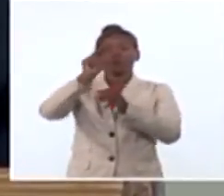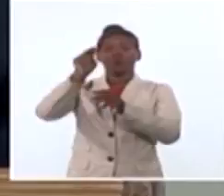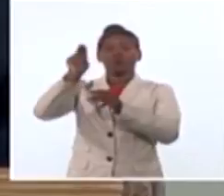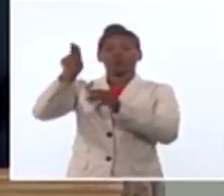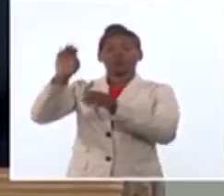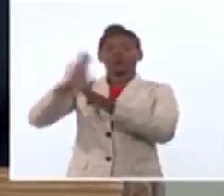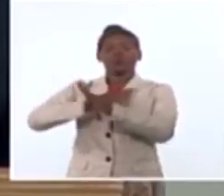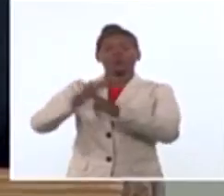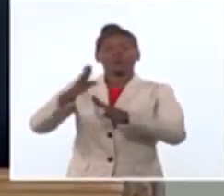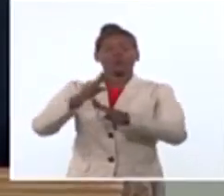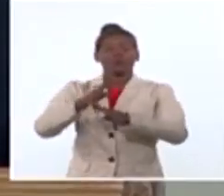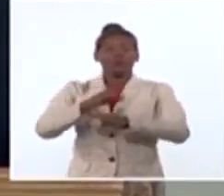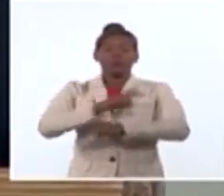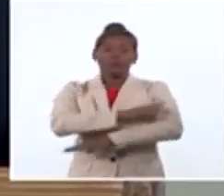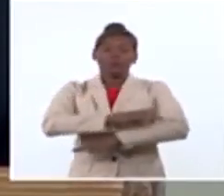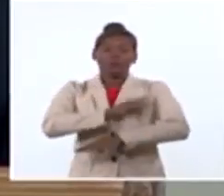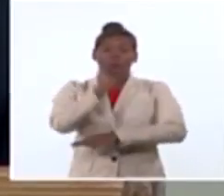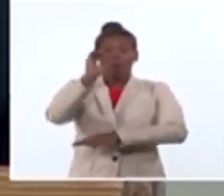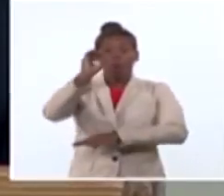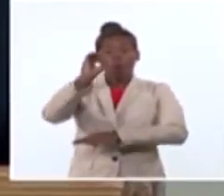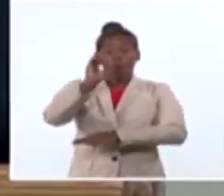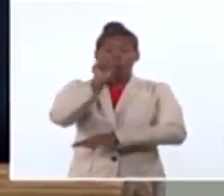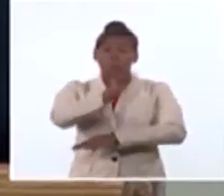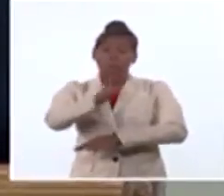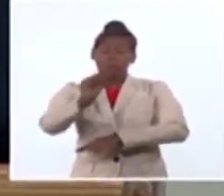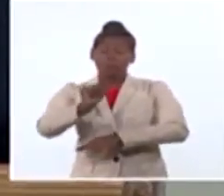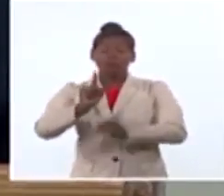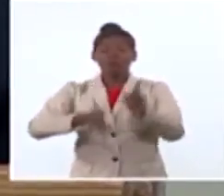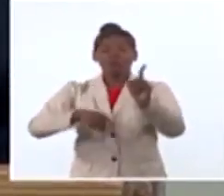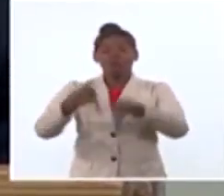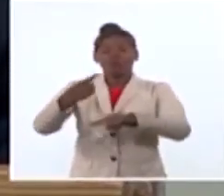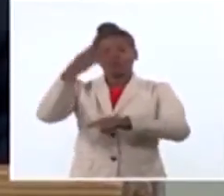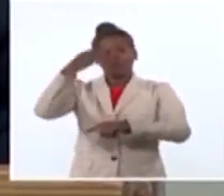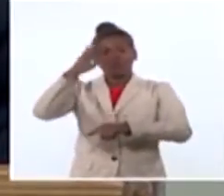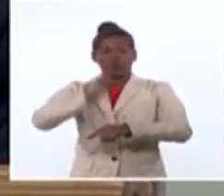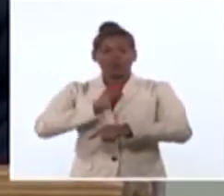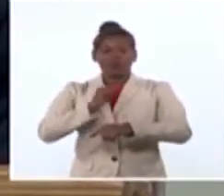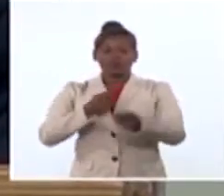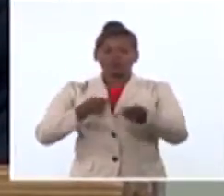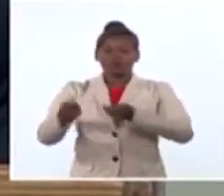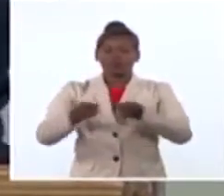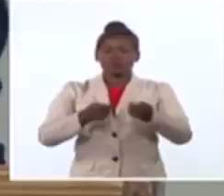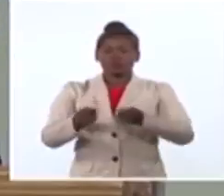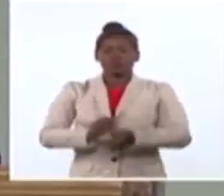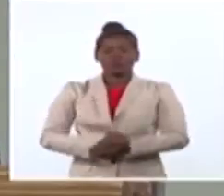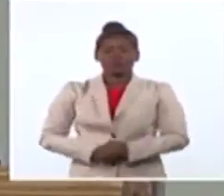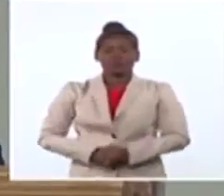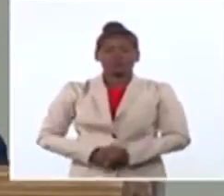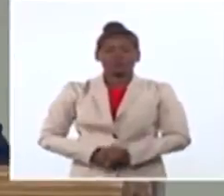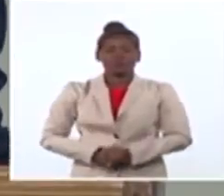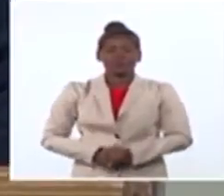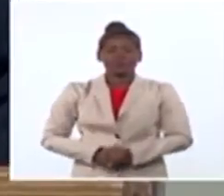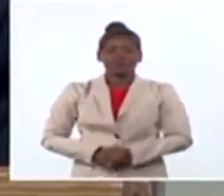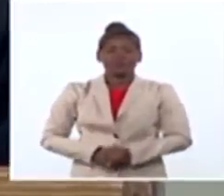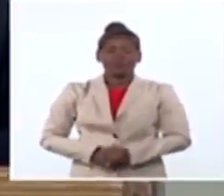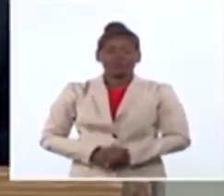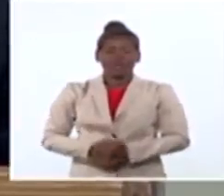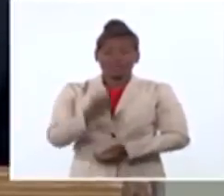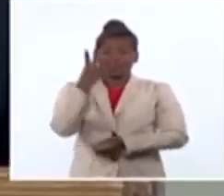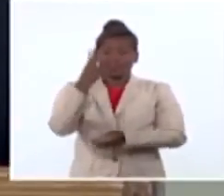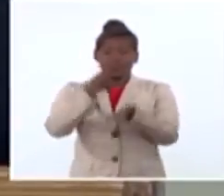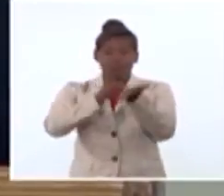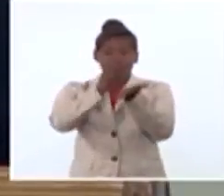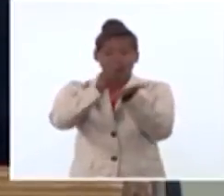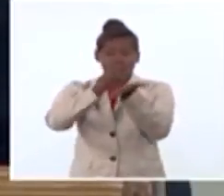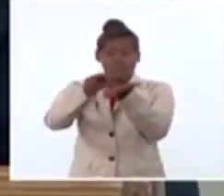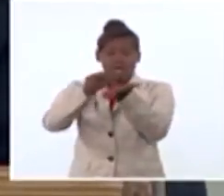manera desvergonzada, tres de esos tweets se refieren a la